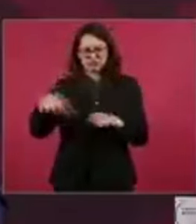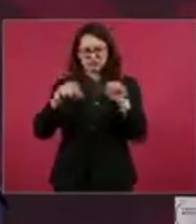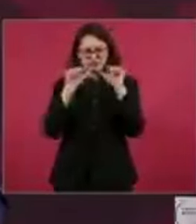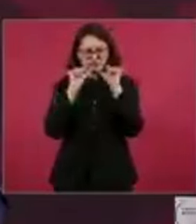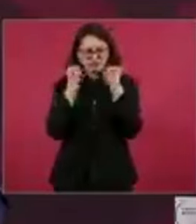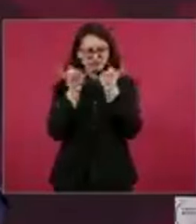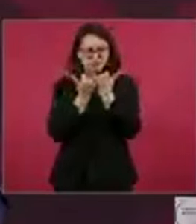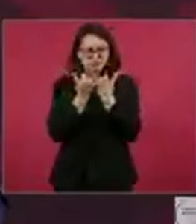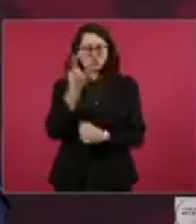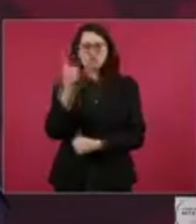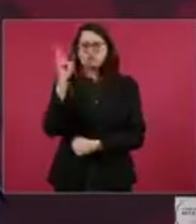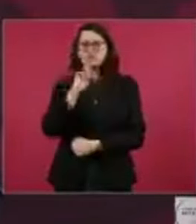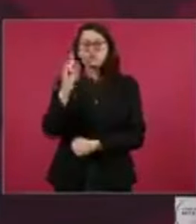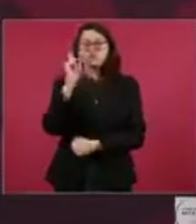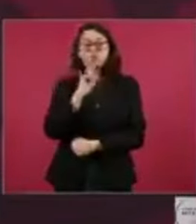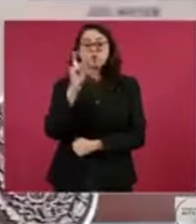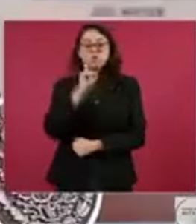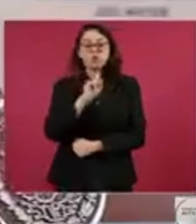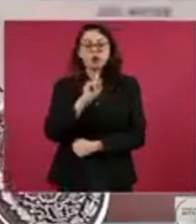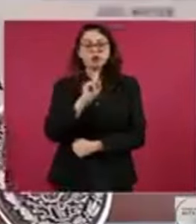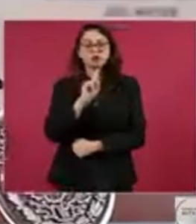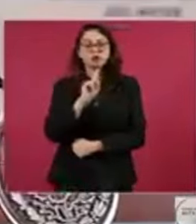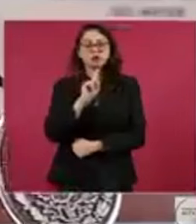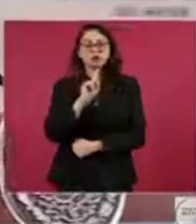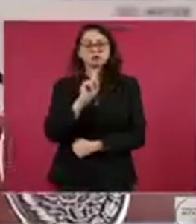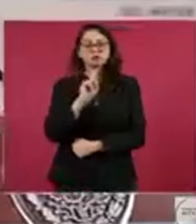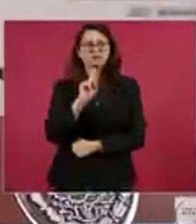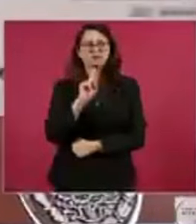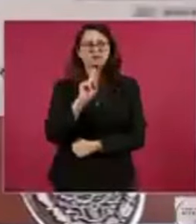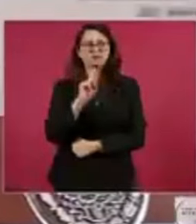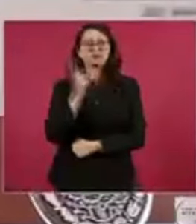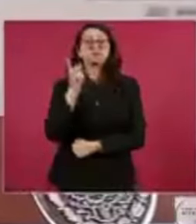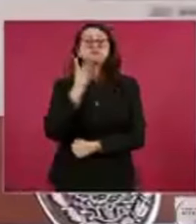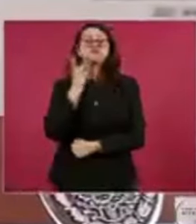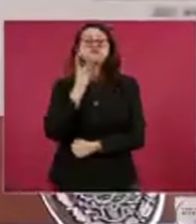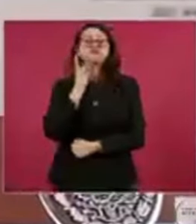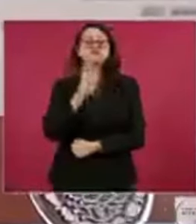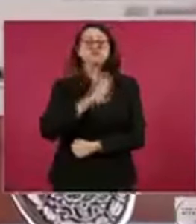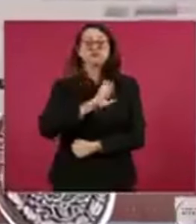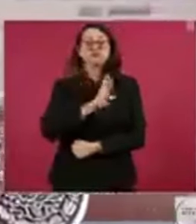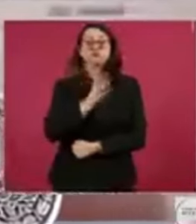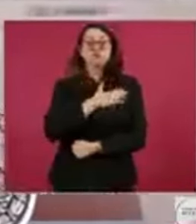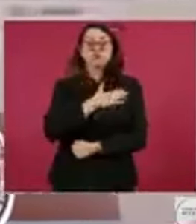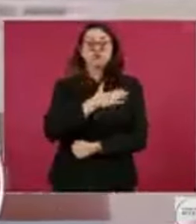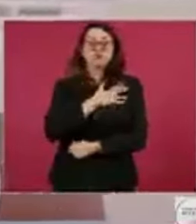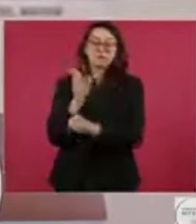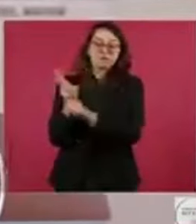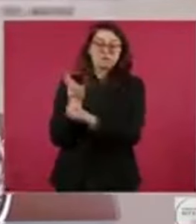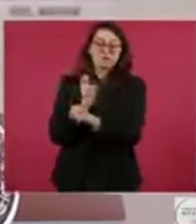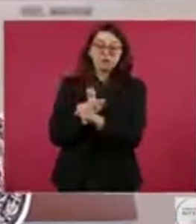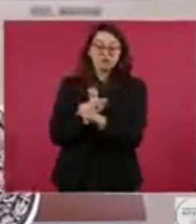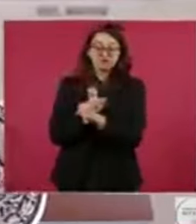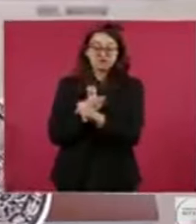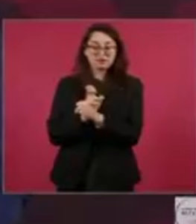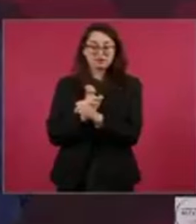México una joven creo diputada española Este